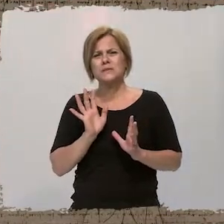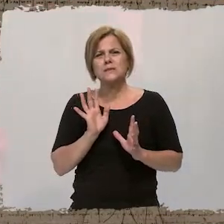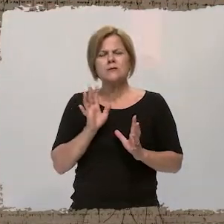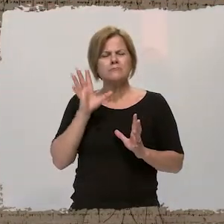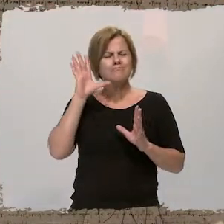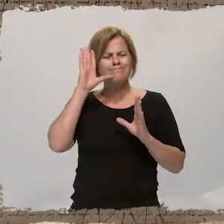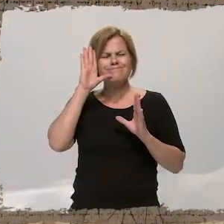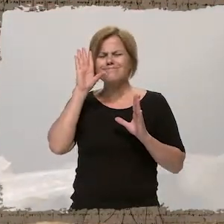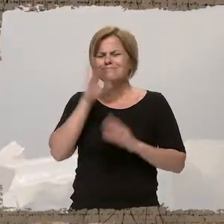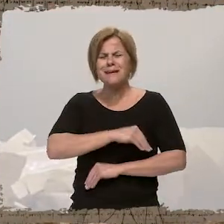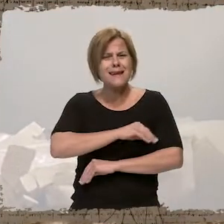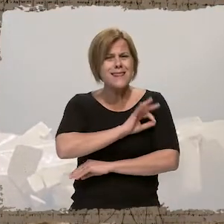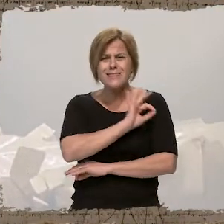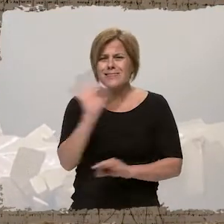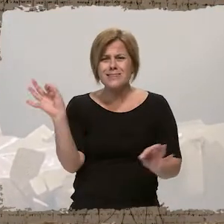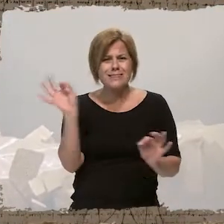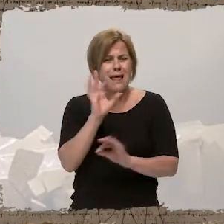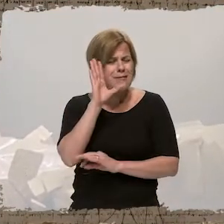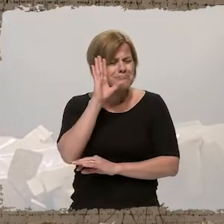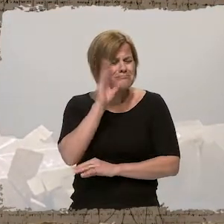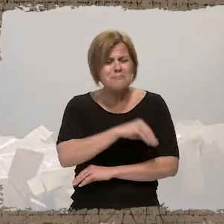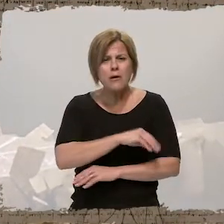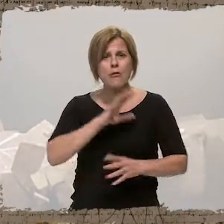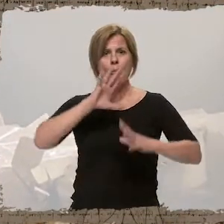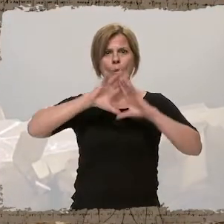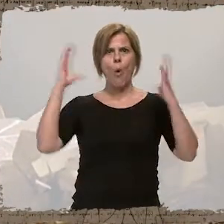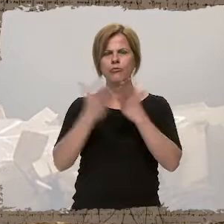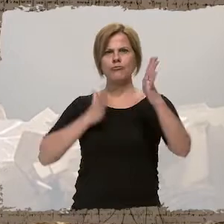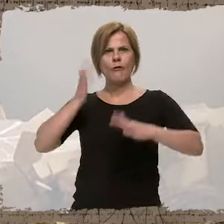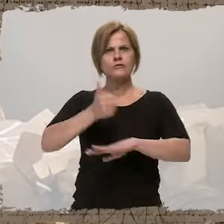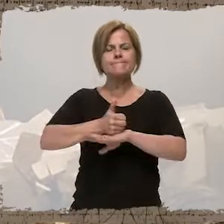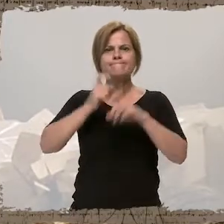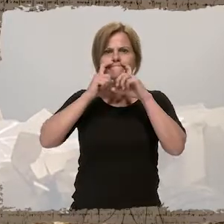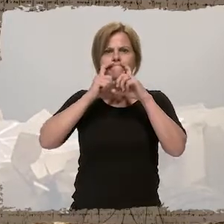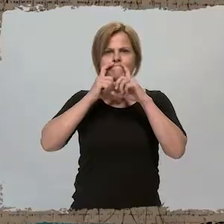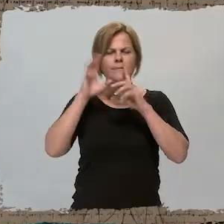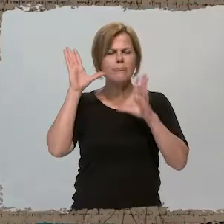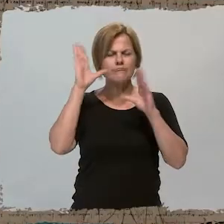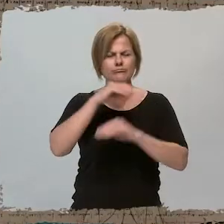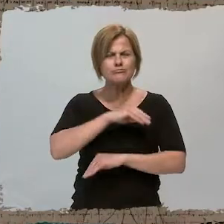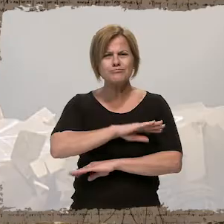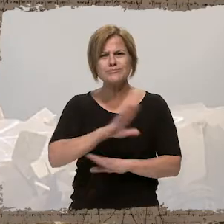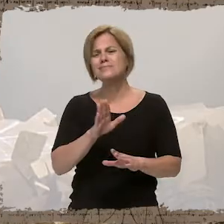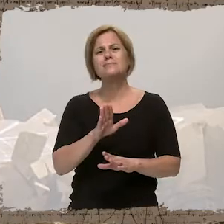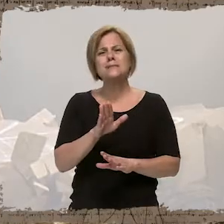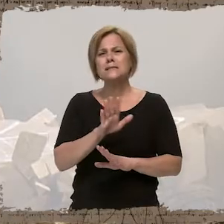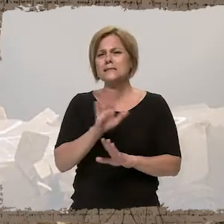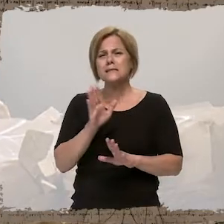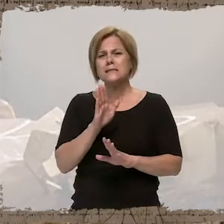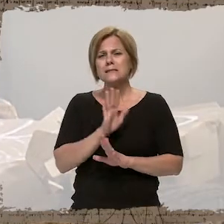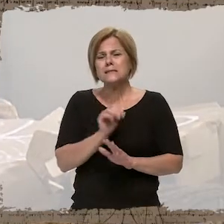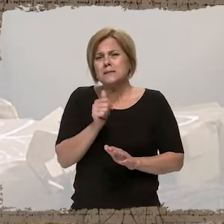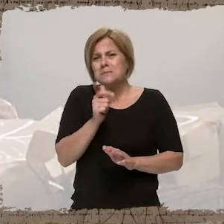no me acuerdo pero absolutamente de nada del mundo fascinante con el doctor alfredo no hermanas creo